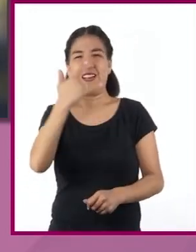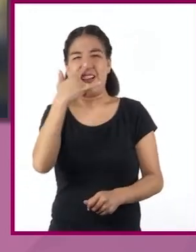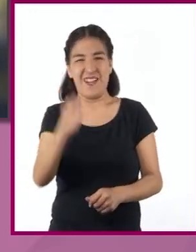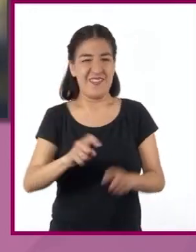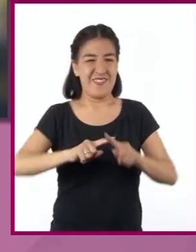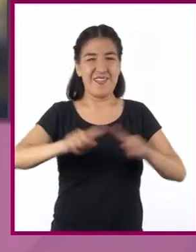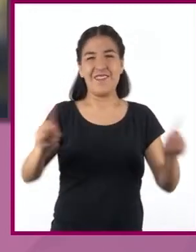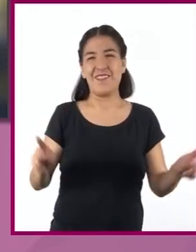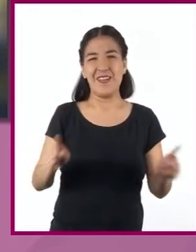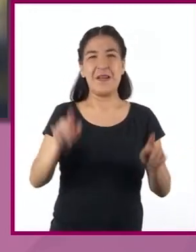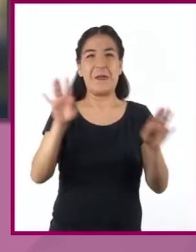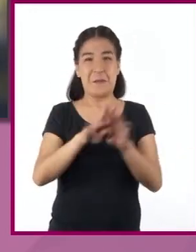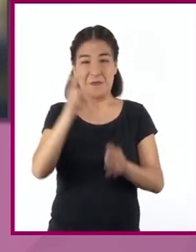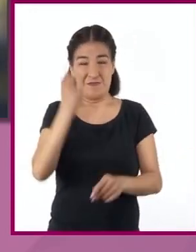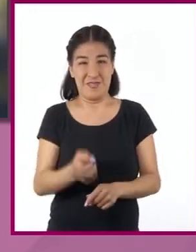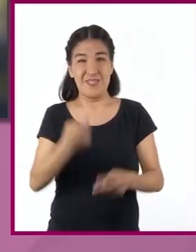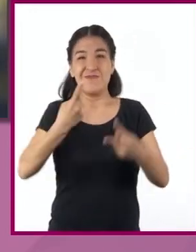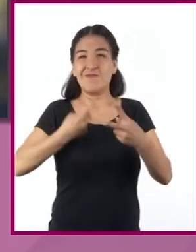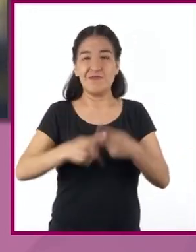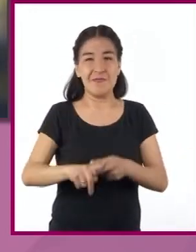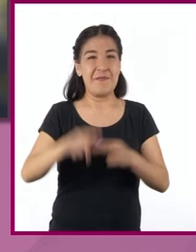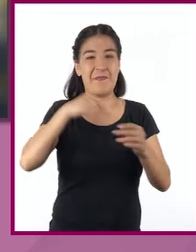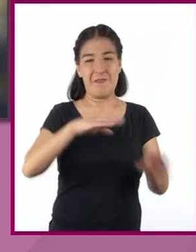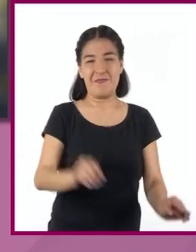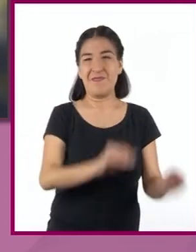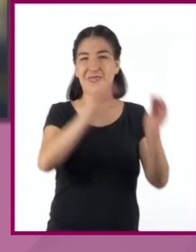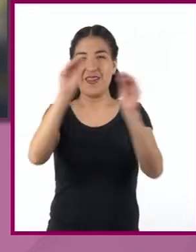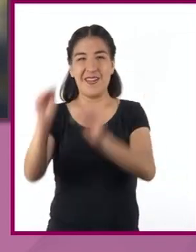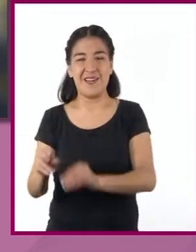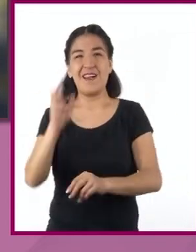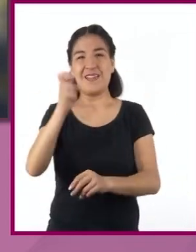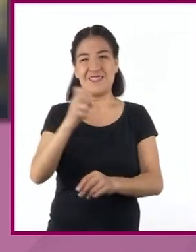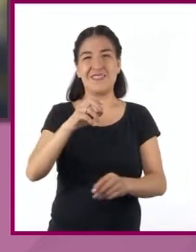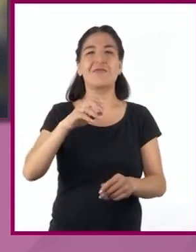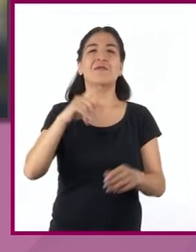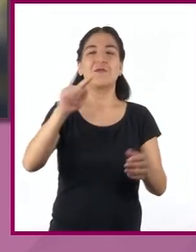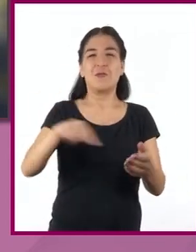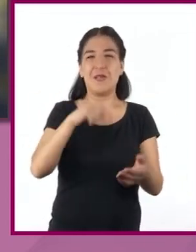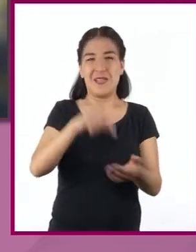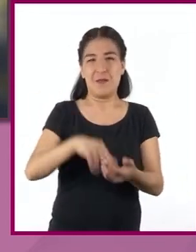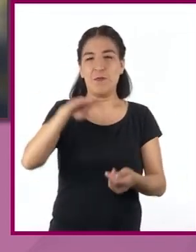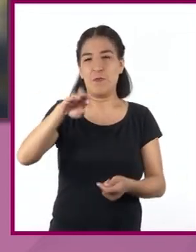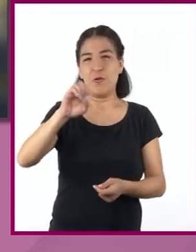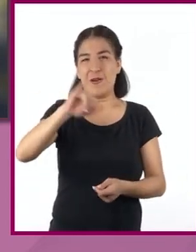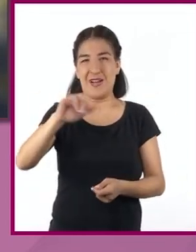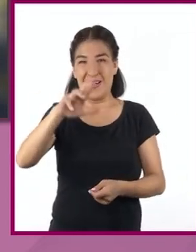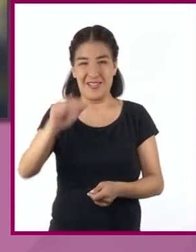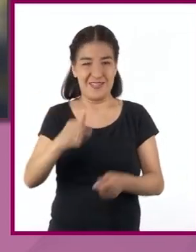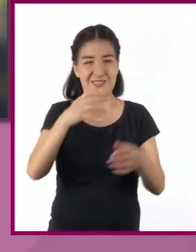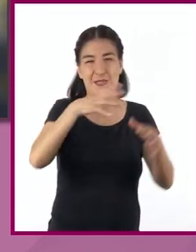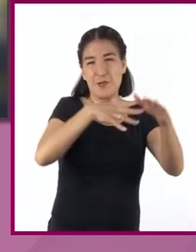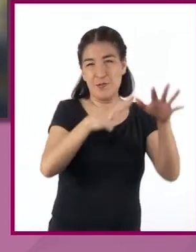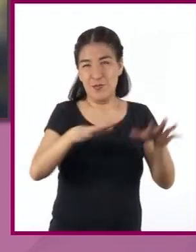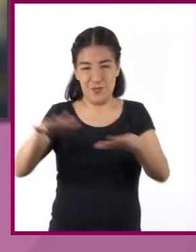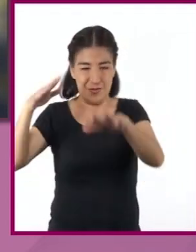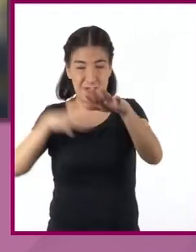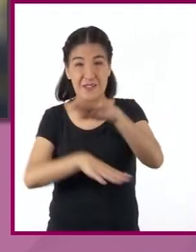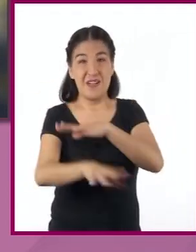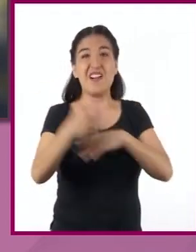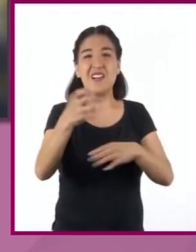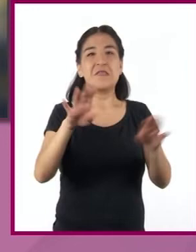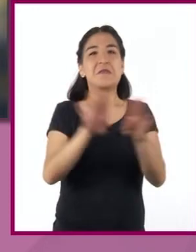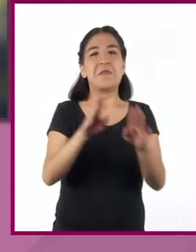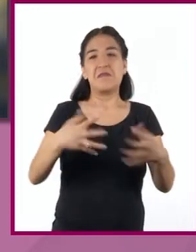Esta situación comenzó cuando me mudé a un criadero de mojarras. En este criadero nos separaron en